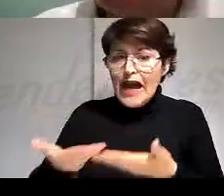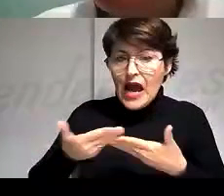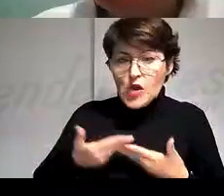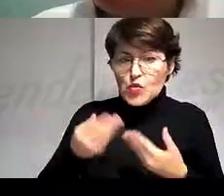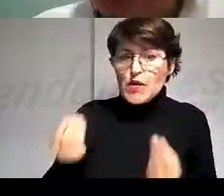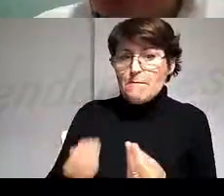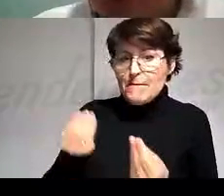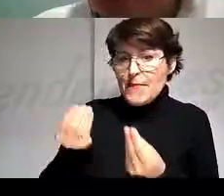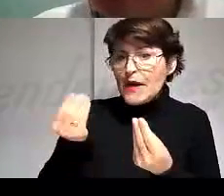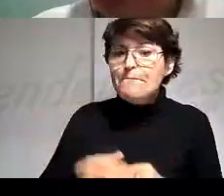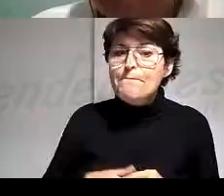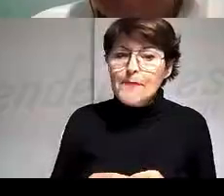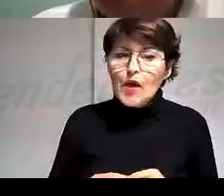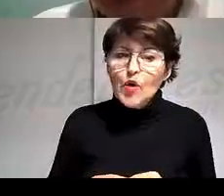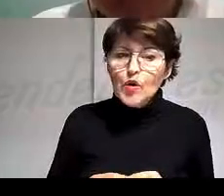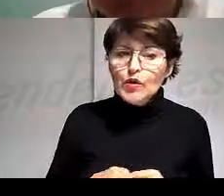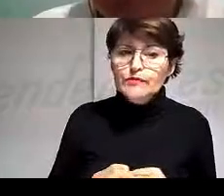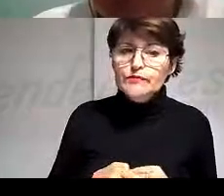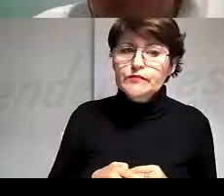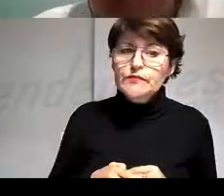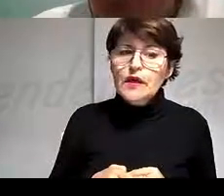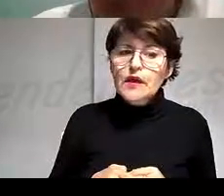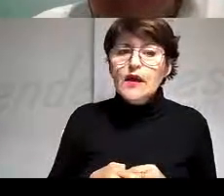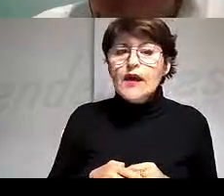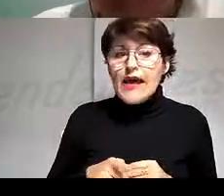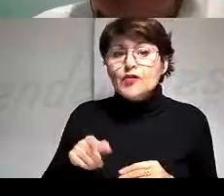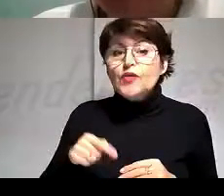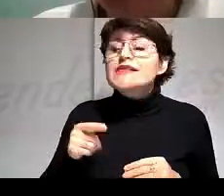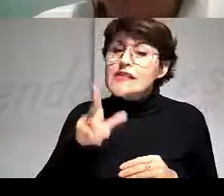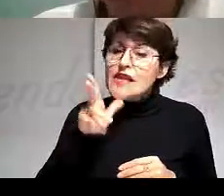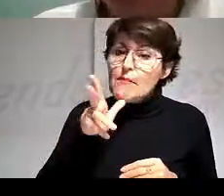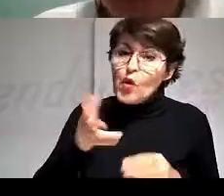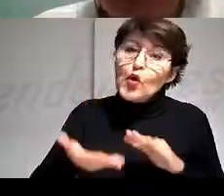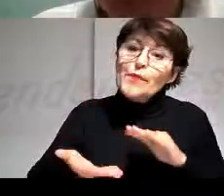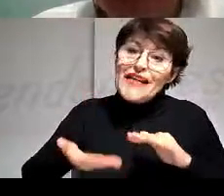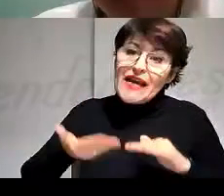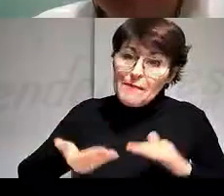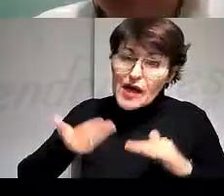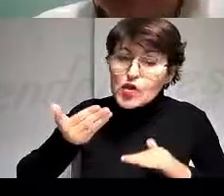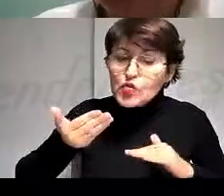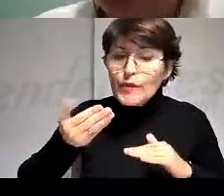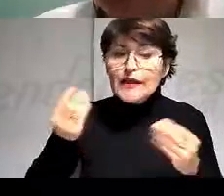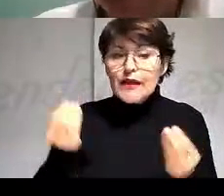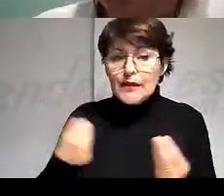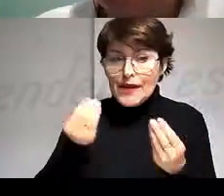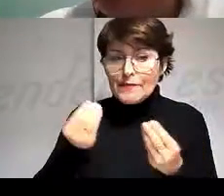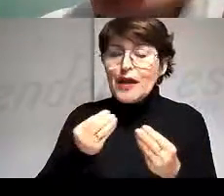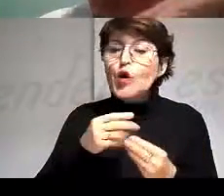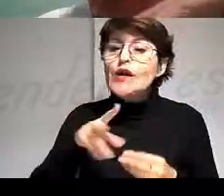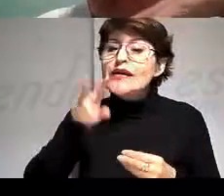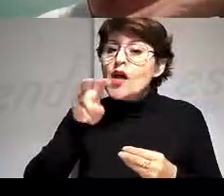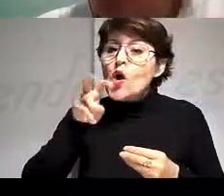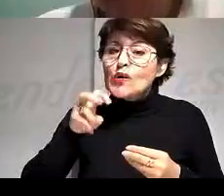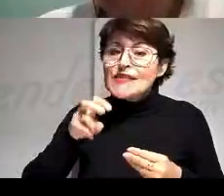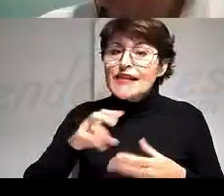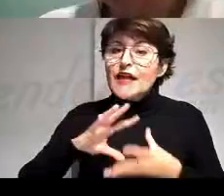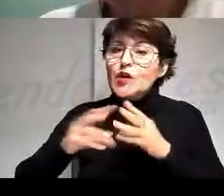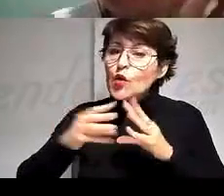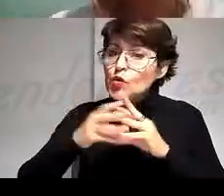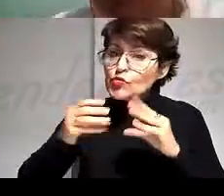sentido te asegura que aumentemos la cantidad de mioglobina disponible, por lo tanto, que aumentemos la cantidad de oxígeno que puede asimilar el